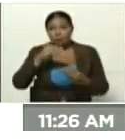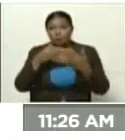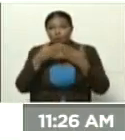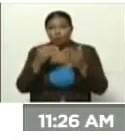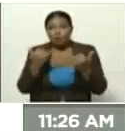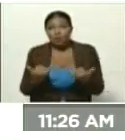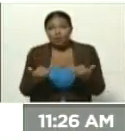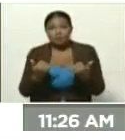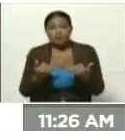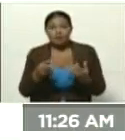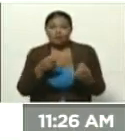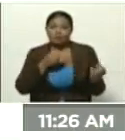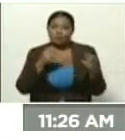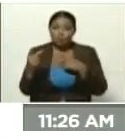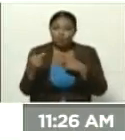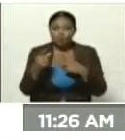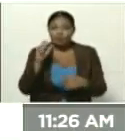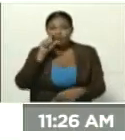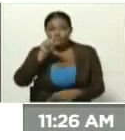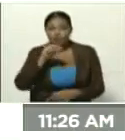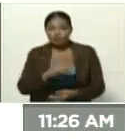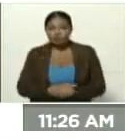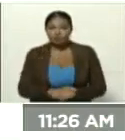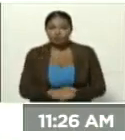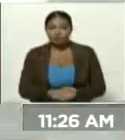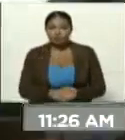a través de su cuenta en la red social